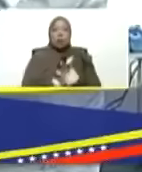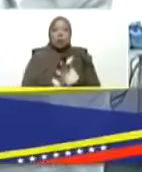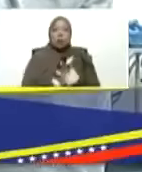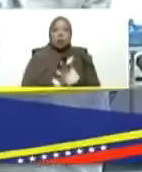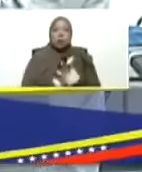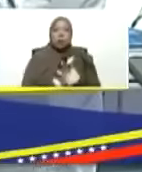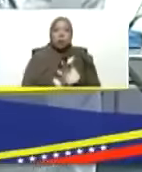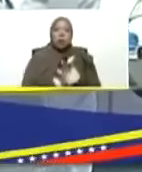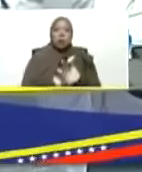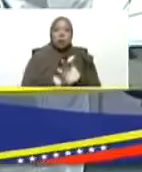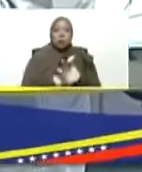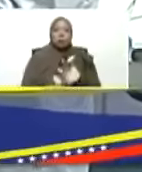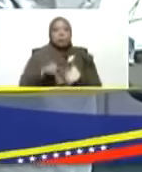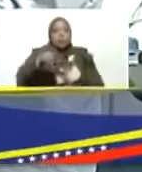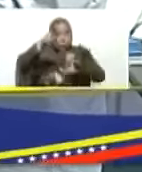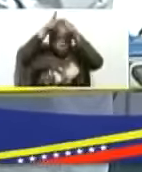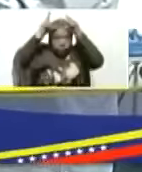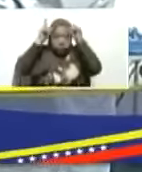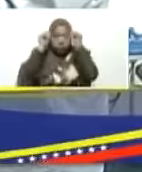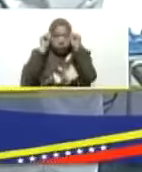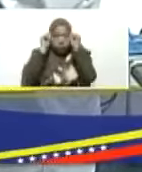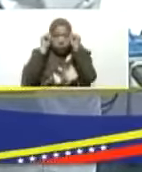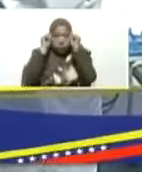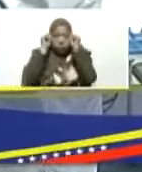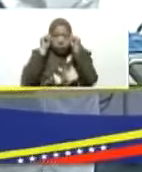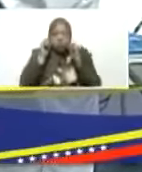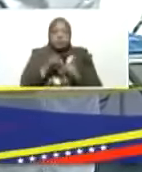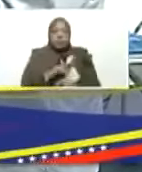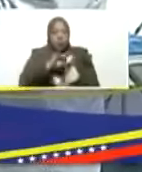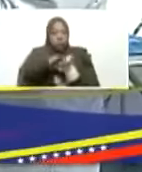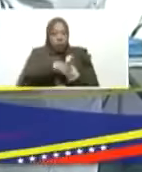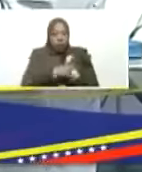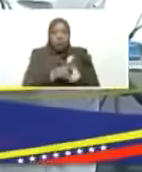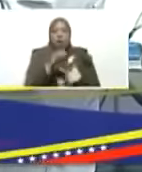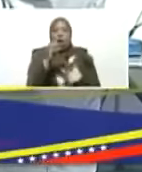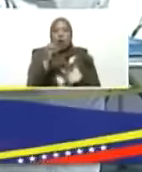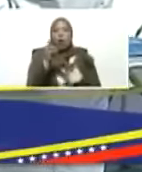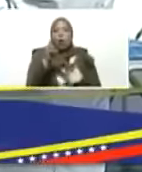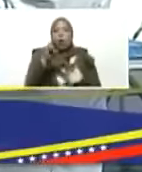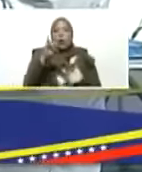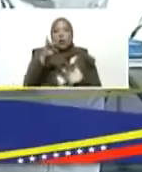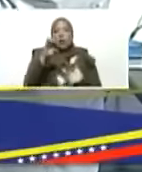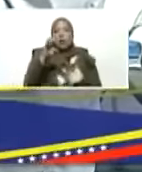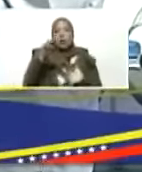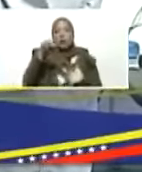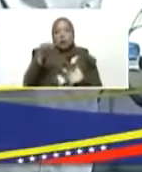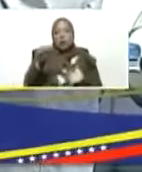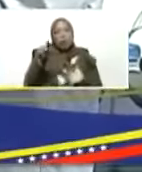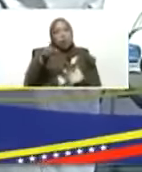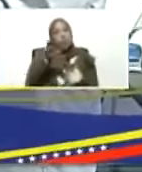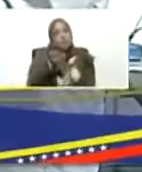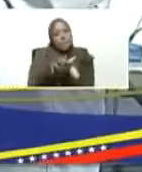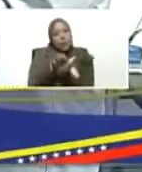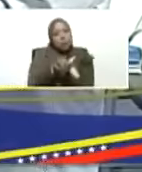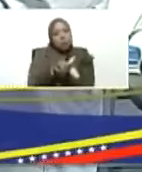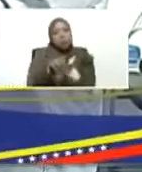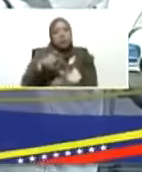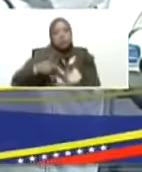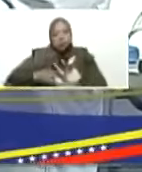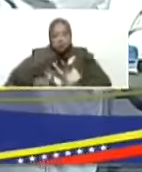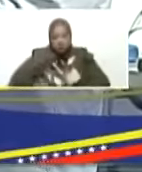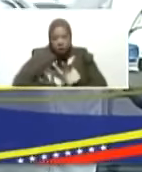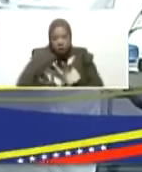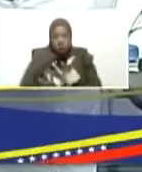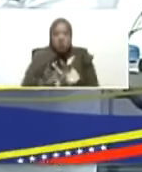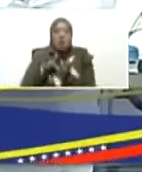Enfermero quirúrgico. ¿Dónde estudiaste? En la Universidad de Oriente. Qué bueno. ¿Margariteño? Oriundo de aquí, el estado de